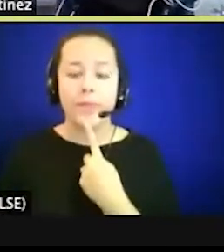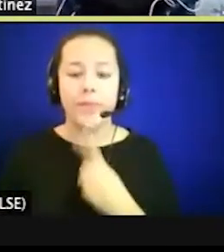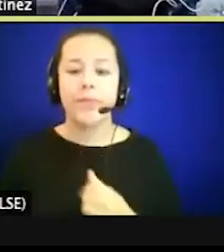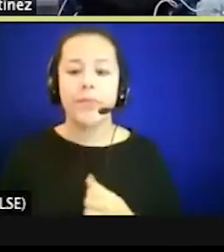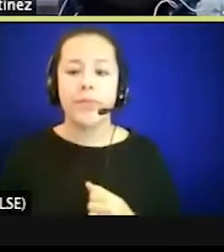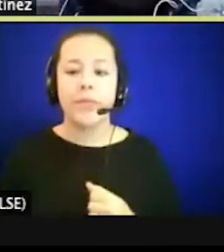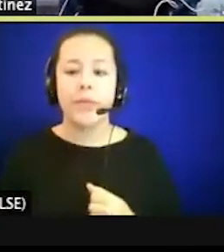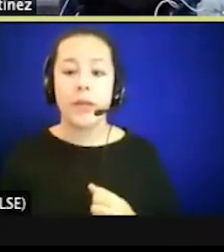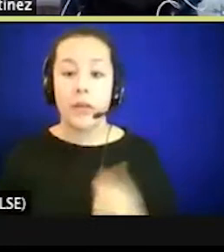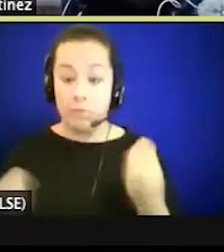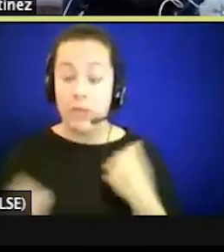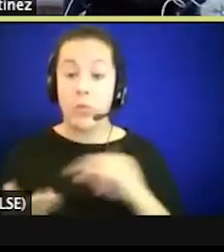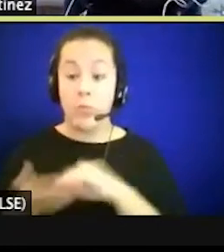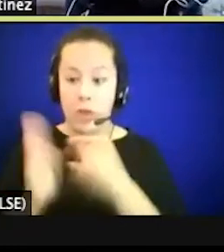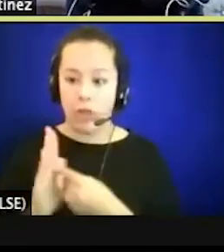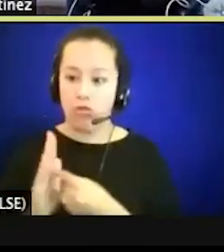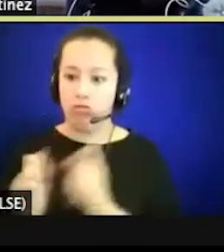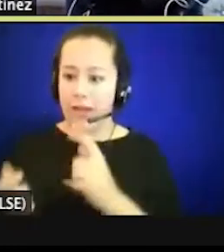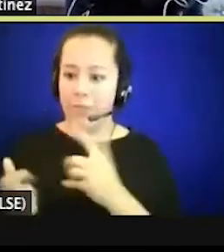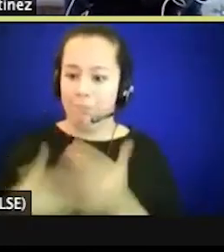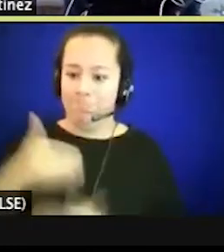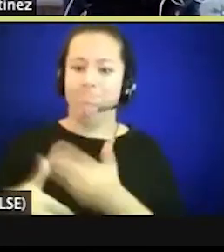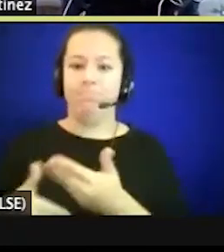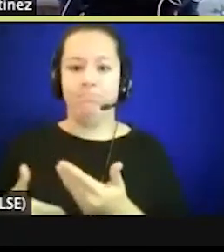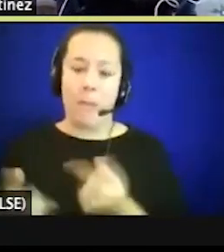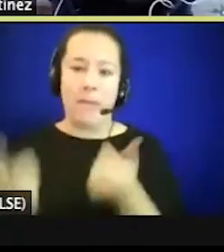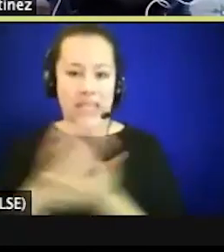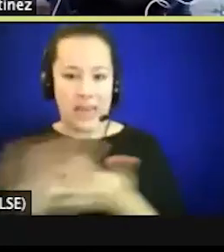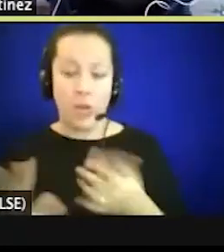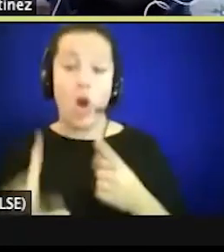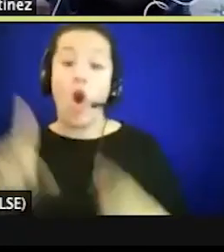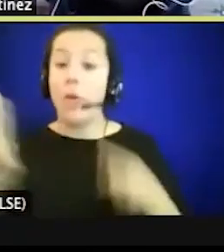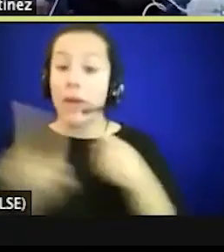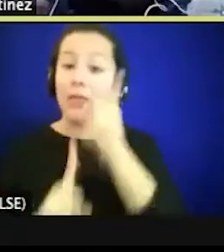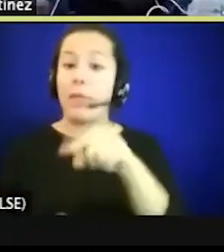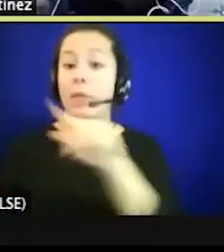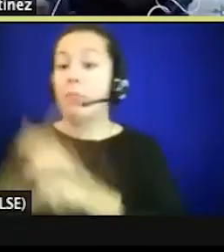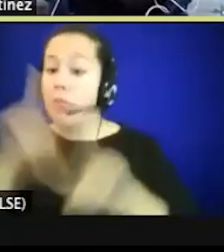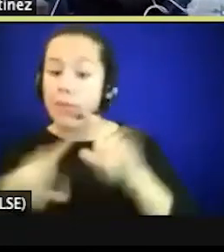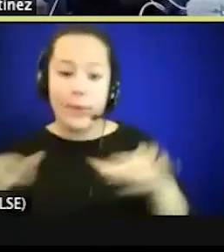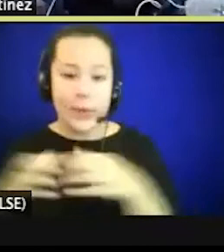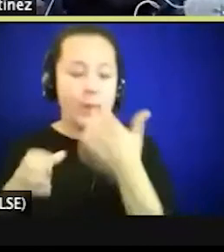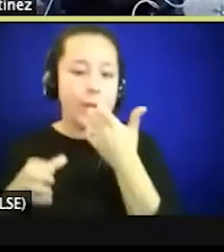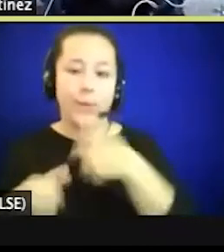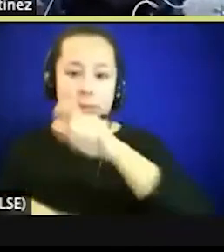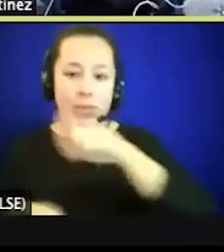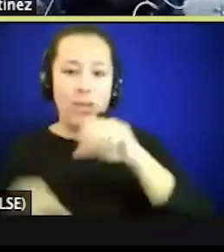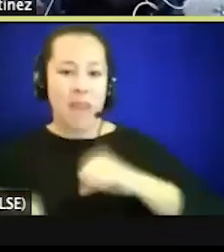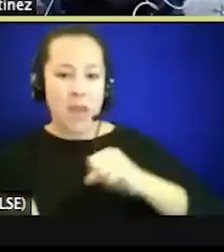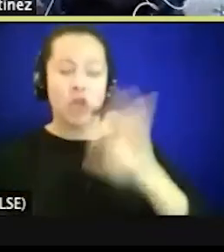Aceleramos estos proyectos, digamos, con el objetivo también de dar respuesta a problemáticas que tengan colectivos de personas mayores o